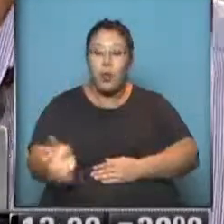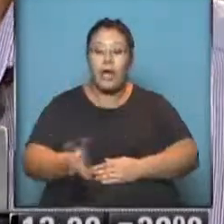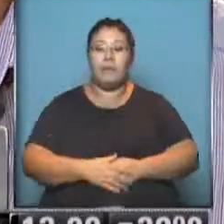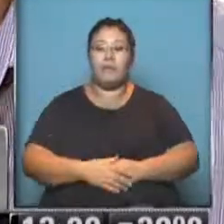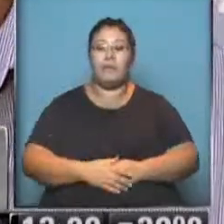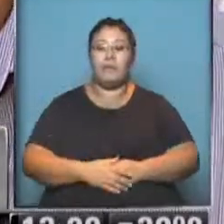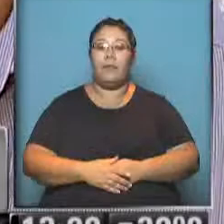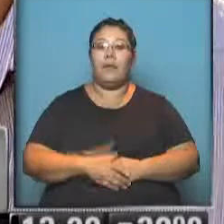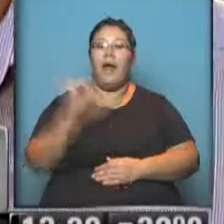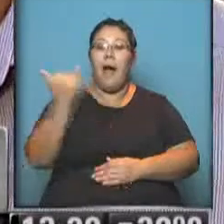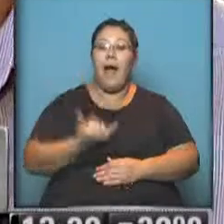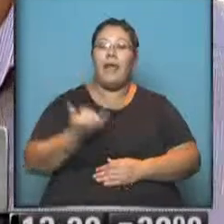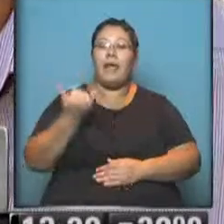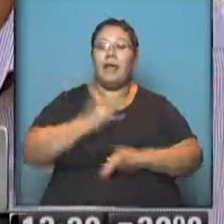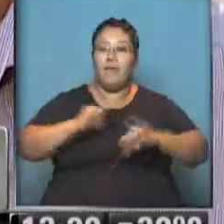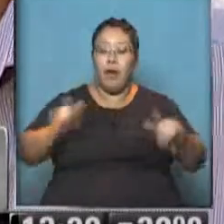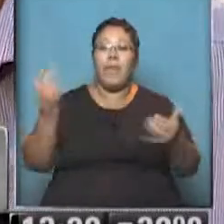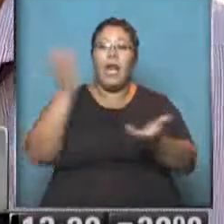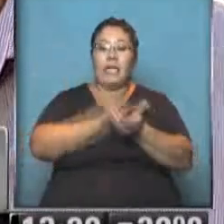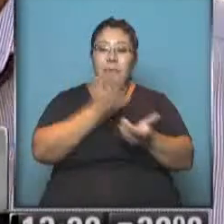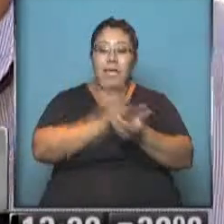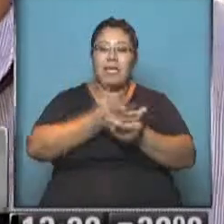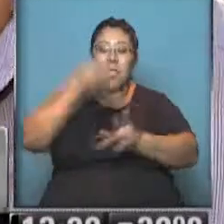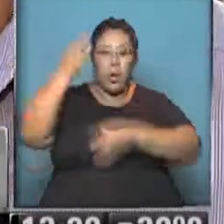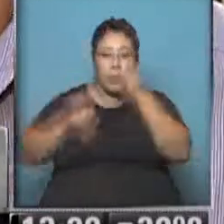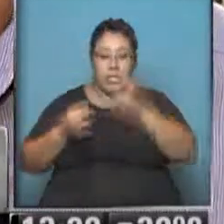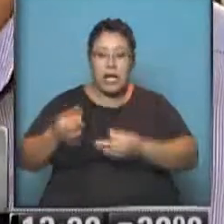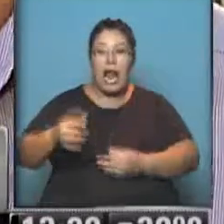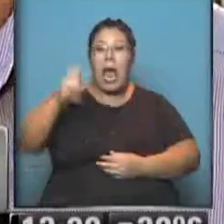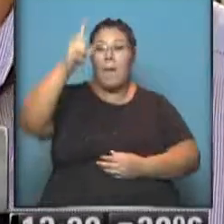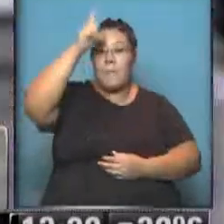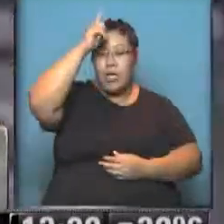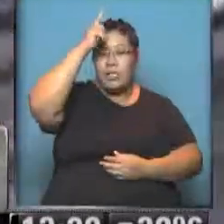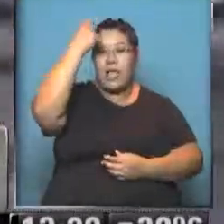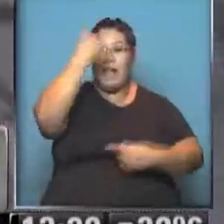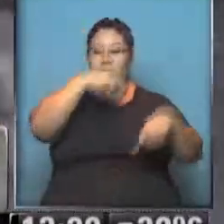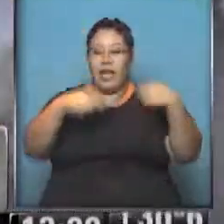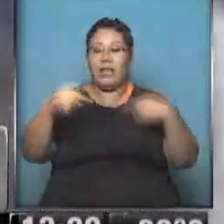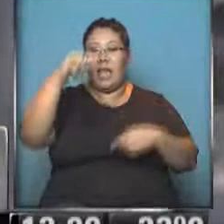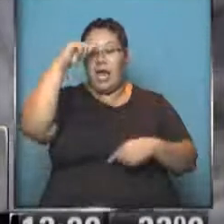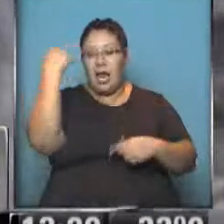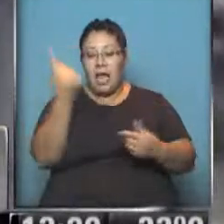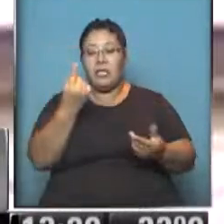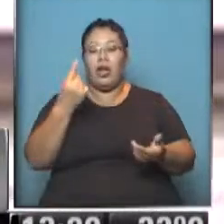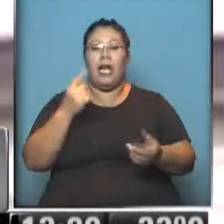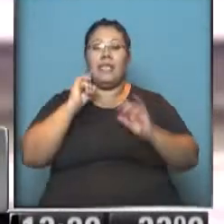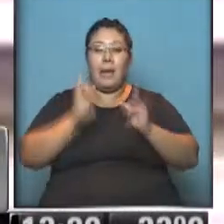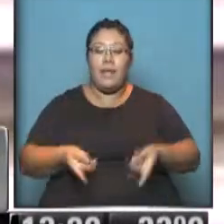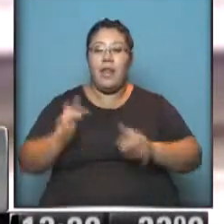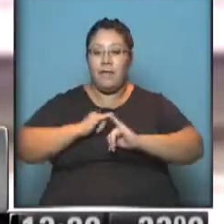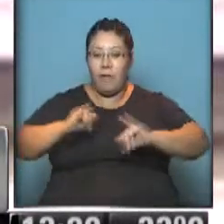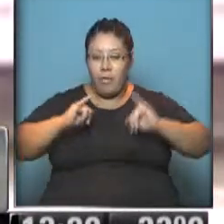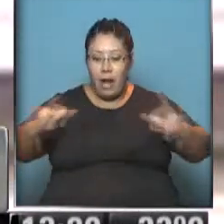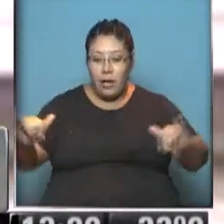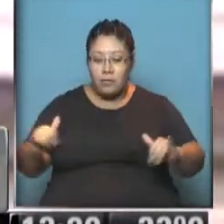expediente judicial lo mismo. Las policías, las diferentes fuerzas nacionales han informado lo mismo, que no